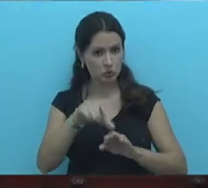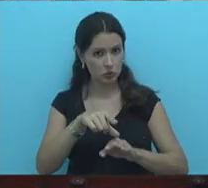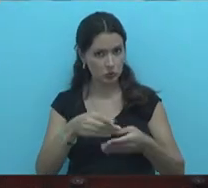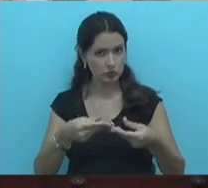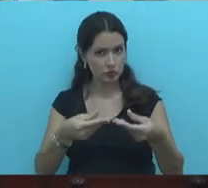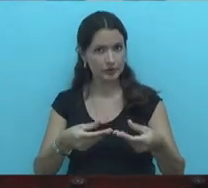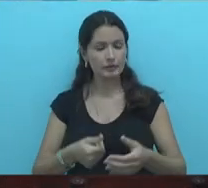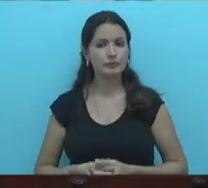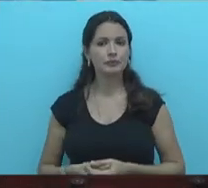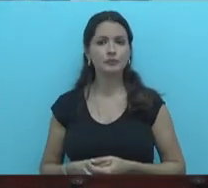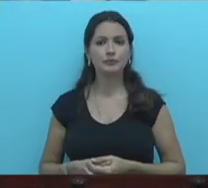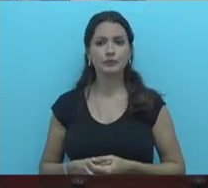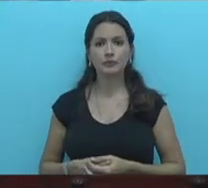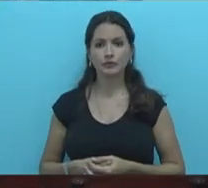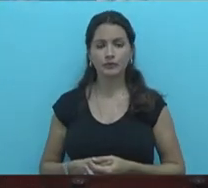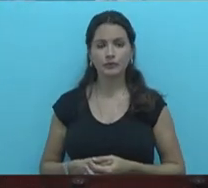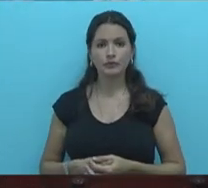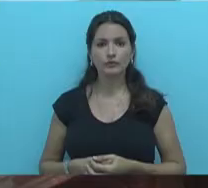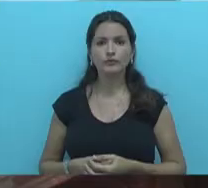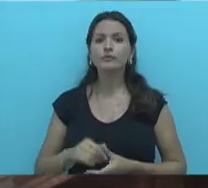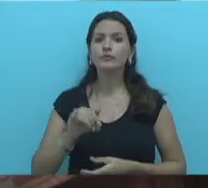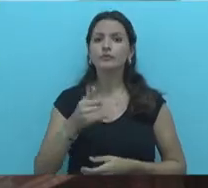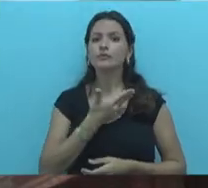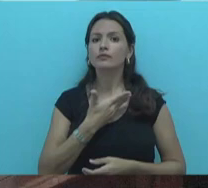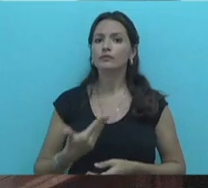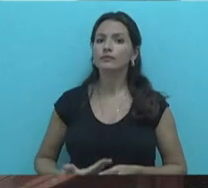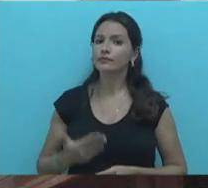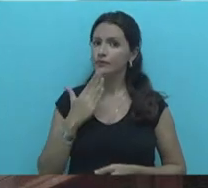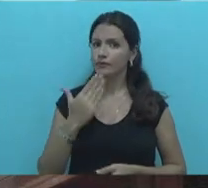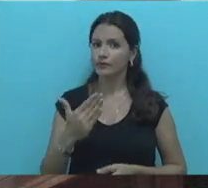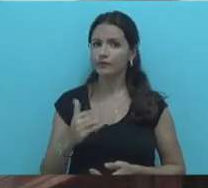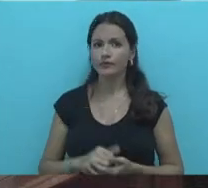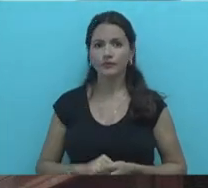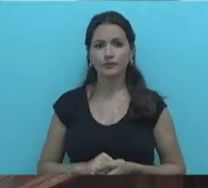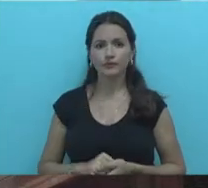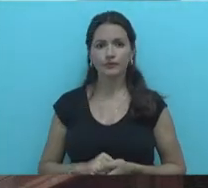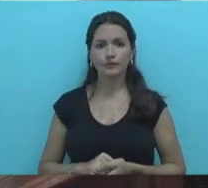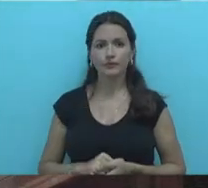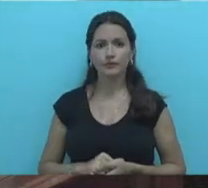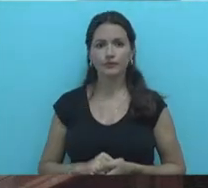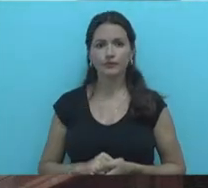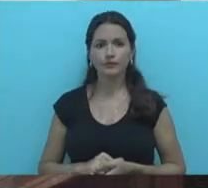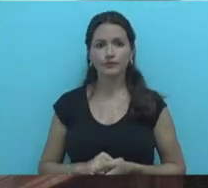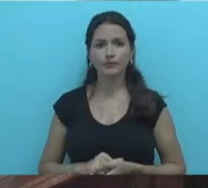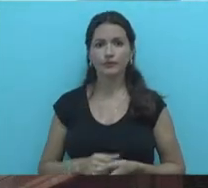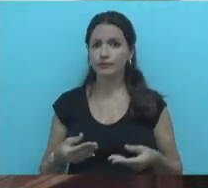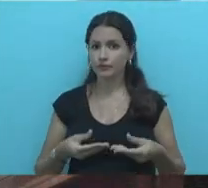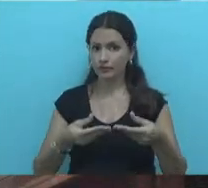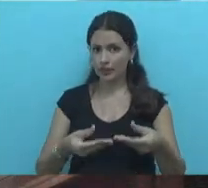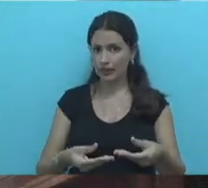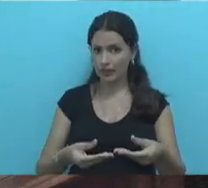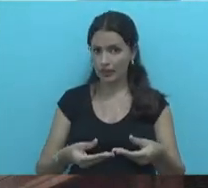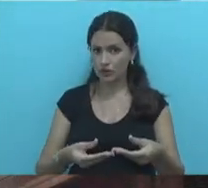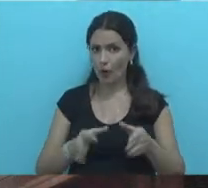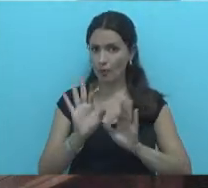Dipolina. Sí, gracias, presidente. Es para reservar, para ingresar y reservar